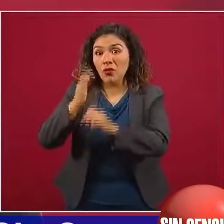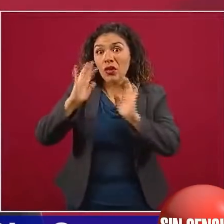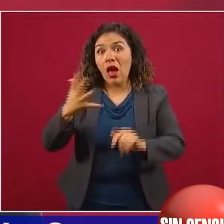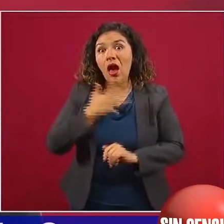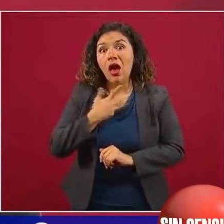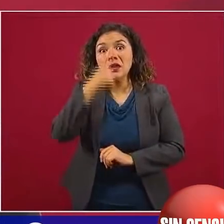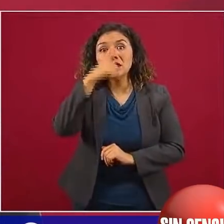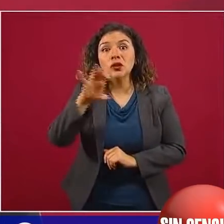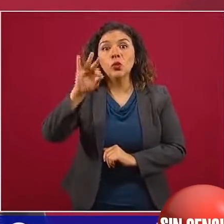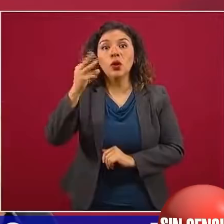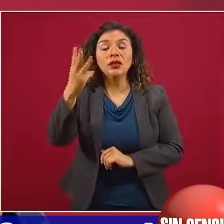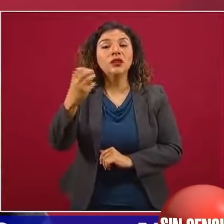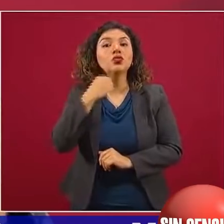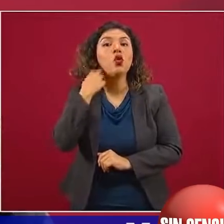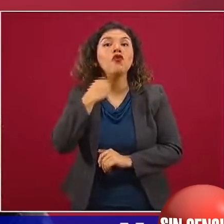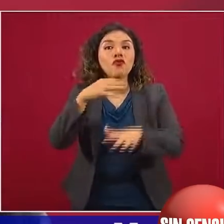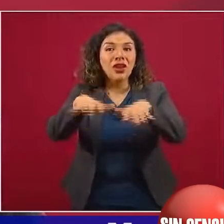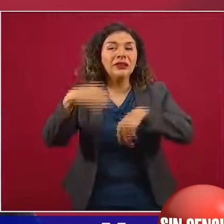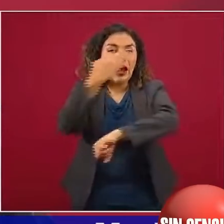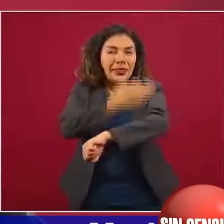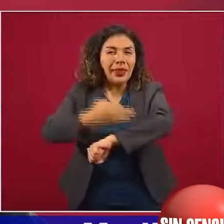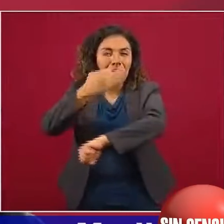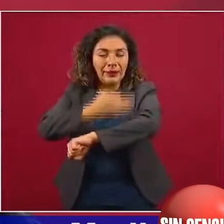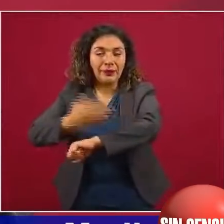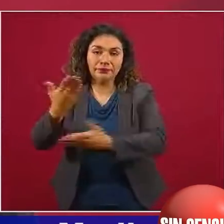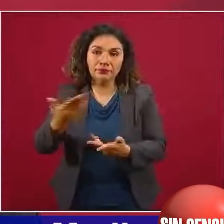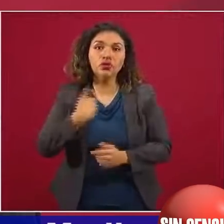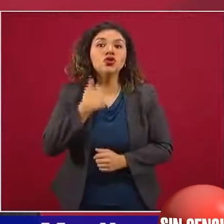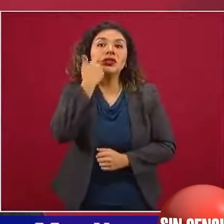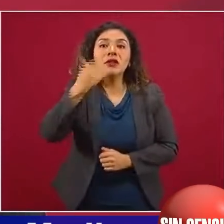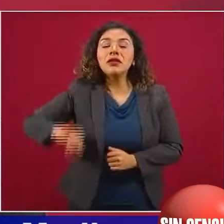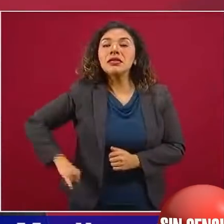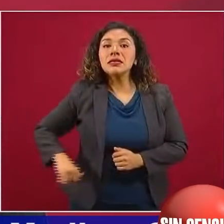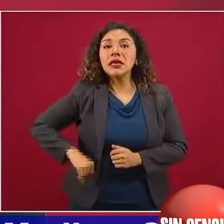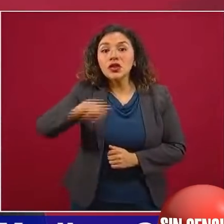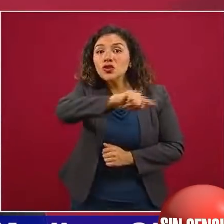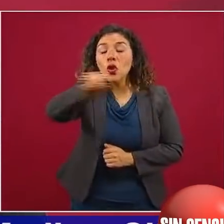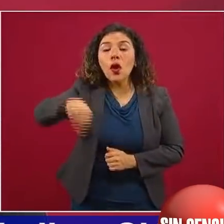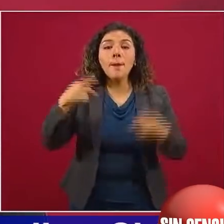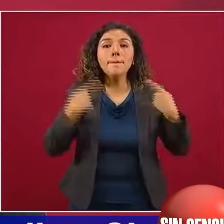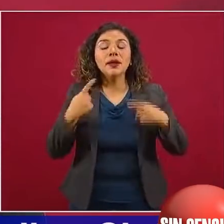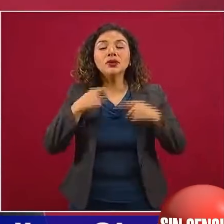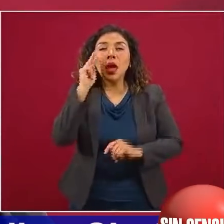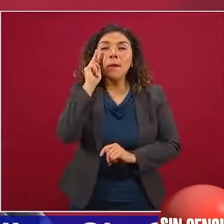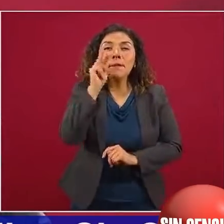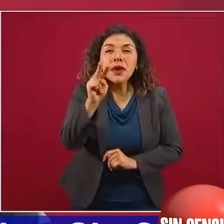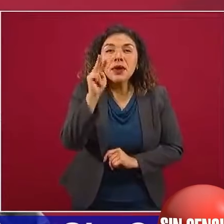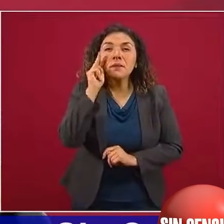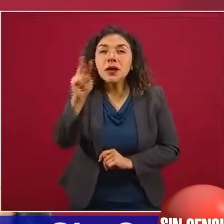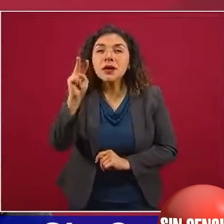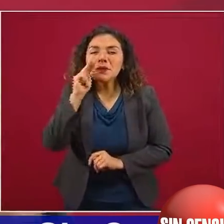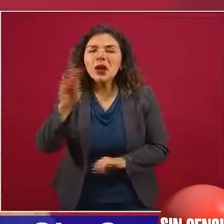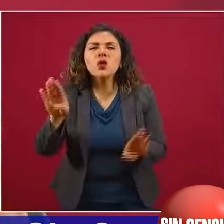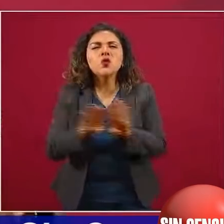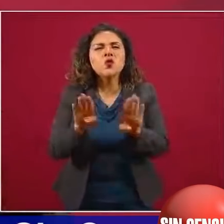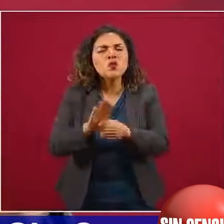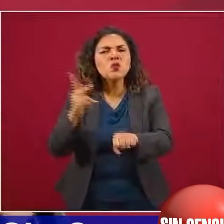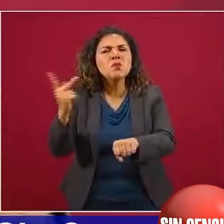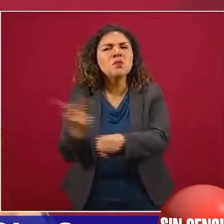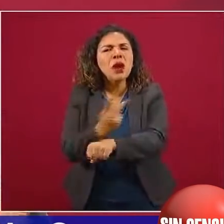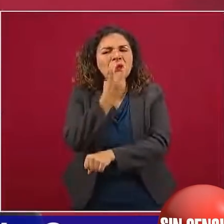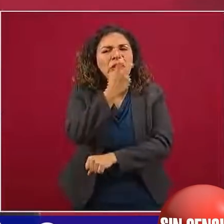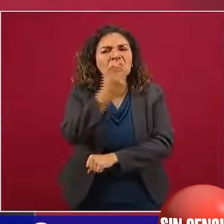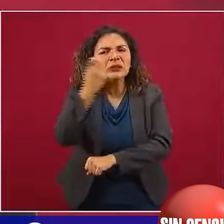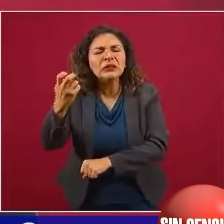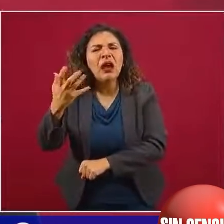143 de estas, y nos interesa que la población vaya viendo qué es la situación que se enfrenta, cuál